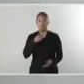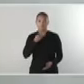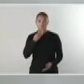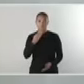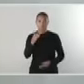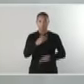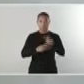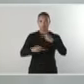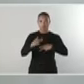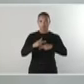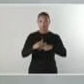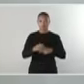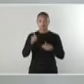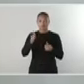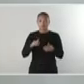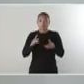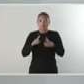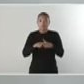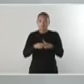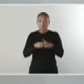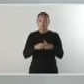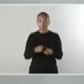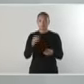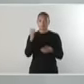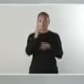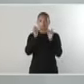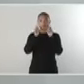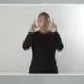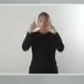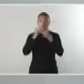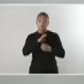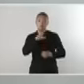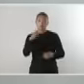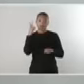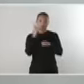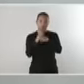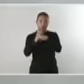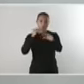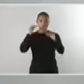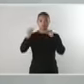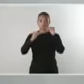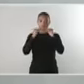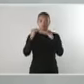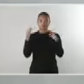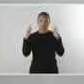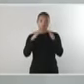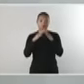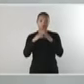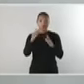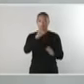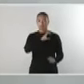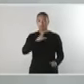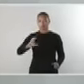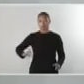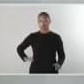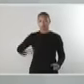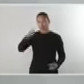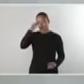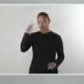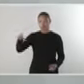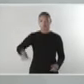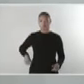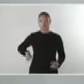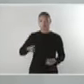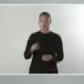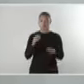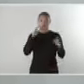bienvenidos a esta transmisión especial del segundo debate entre candidatos a gobernador que va a